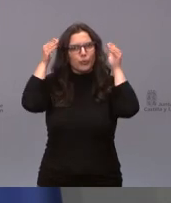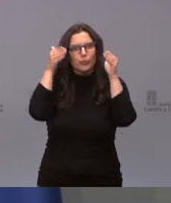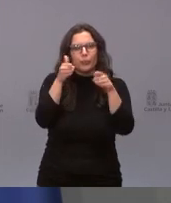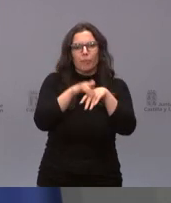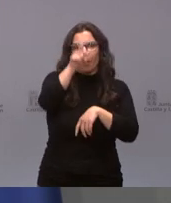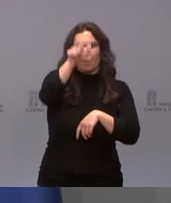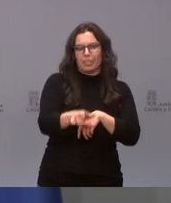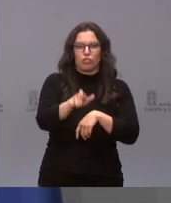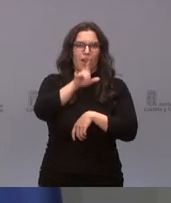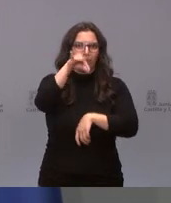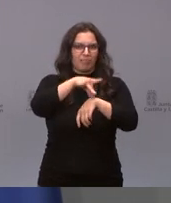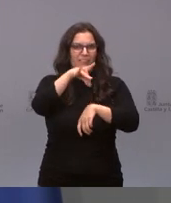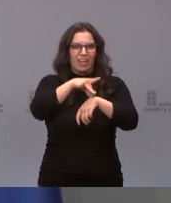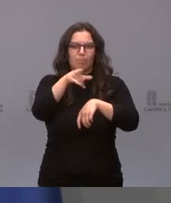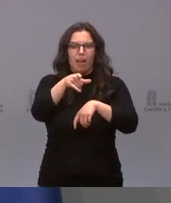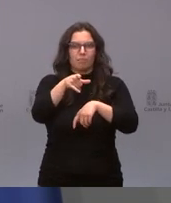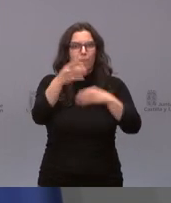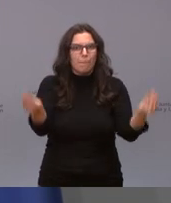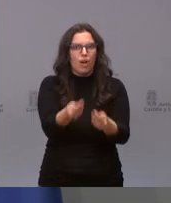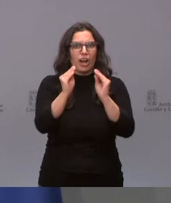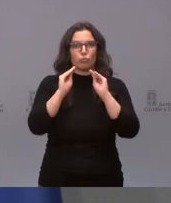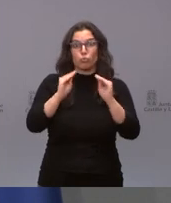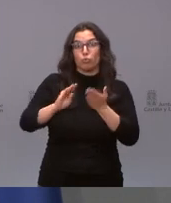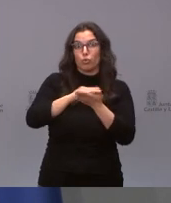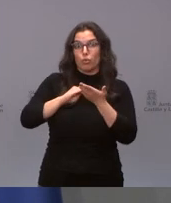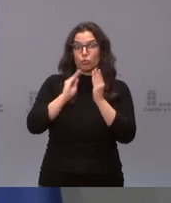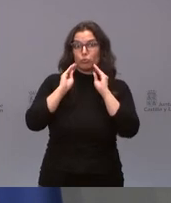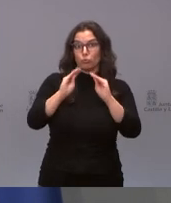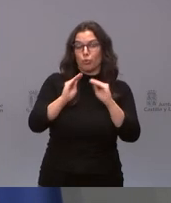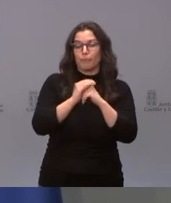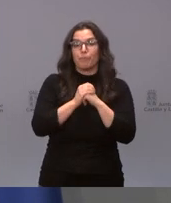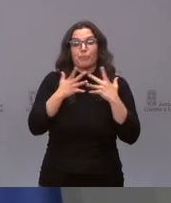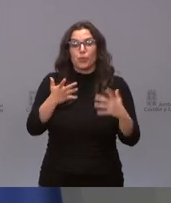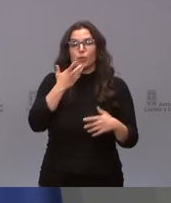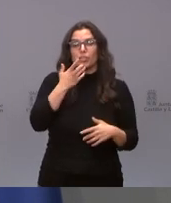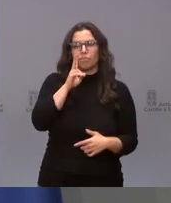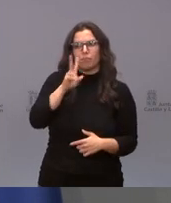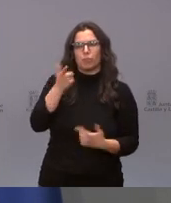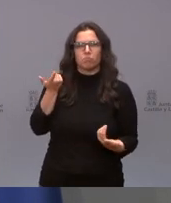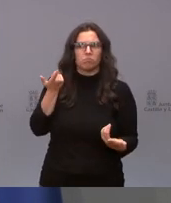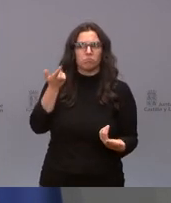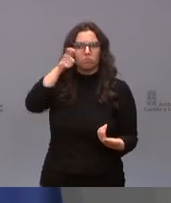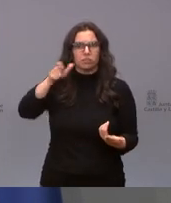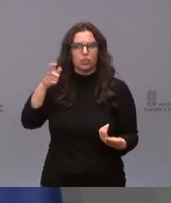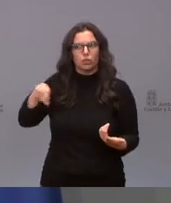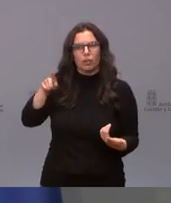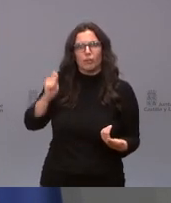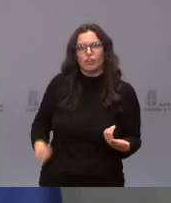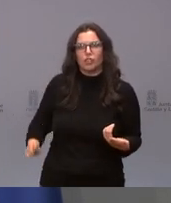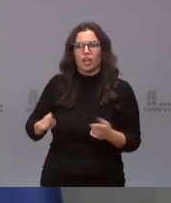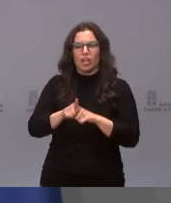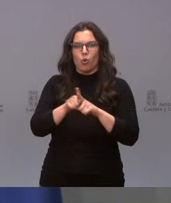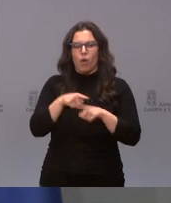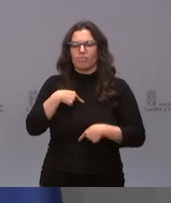paciente es decir en resolver sus problemas por lo tanto en los sitios donde detectemos que esta situación de atrincheramiento